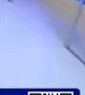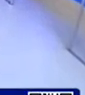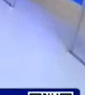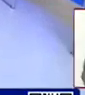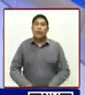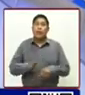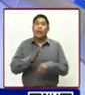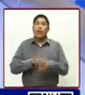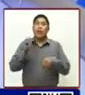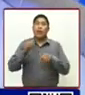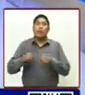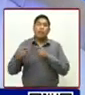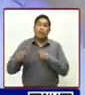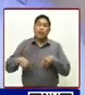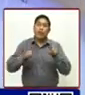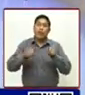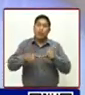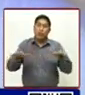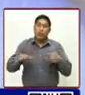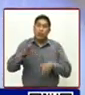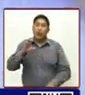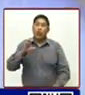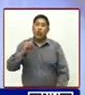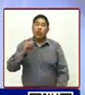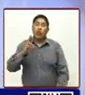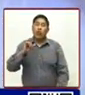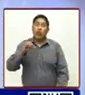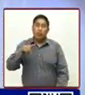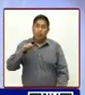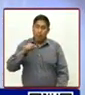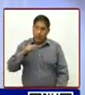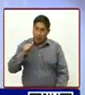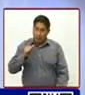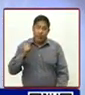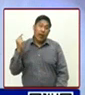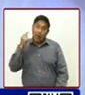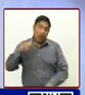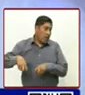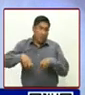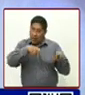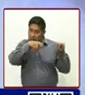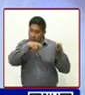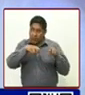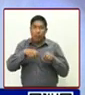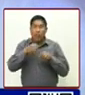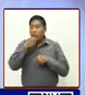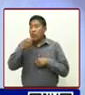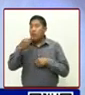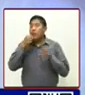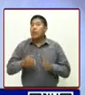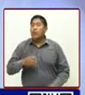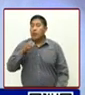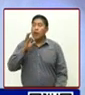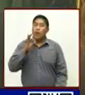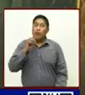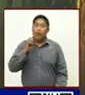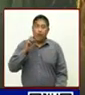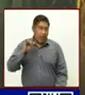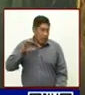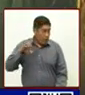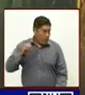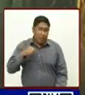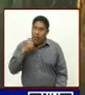Nos convocaron y hemos llegado hasta el lugar. Te estoy hablando de Coripata. Exactamente, ahí ha estado nuestro compañero Federico Camacho y hay algo que tenemos que